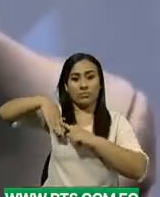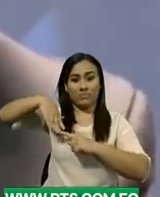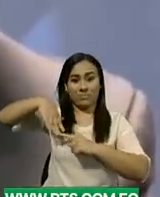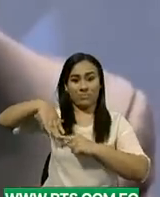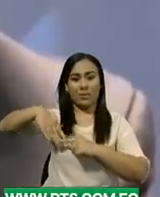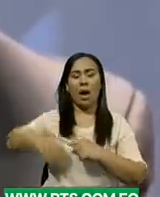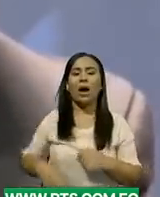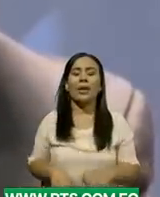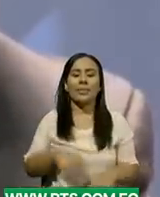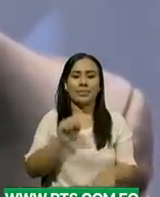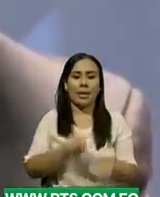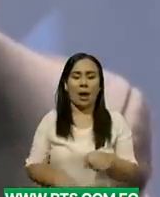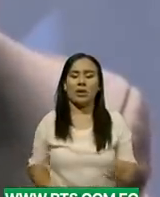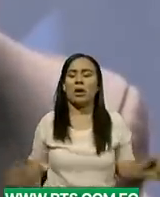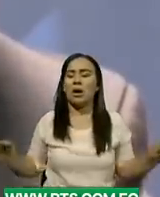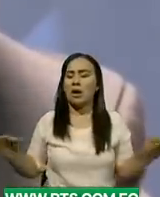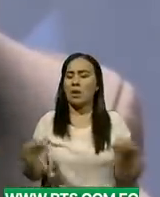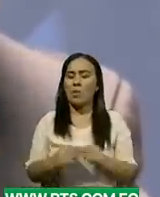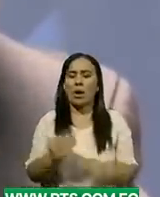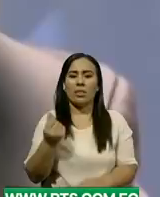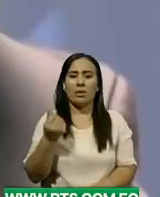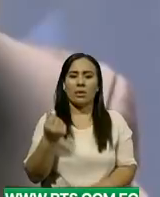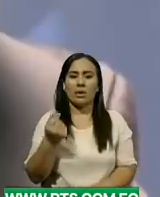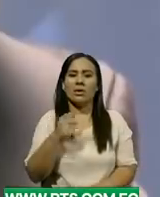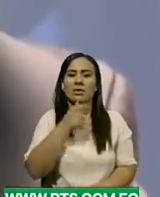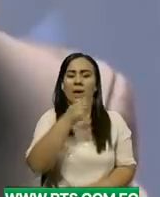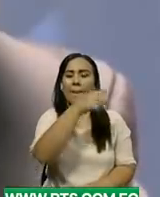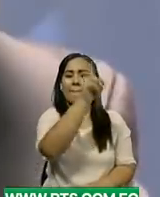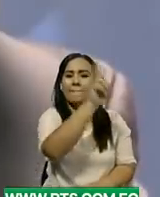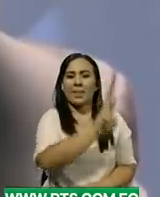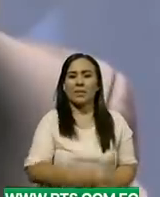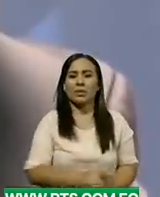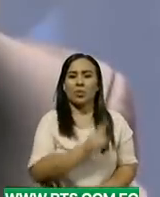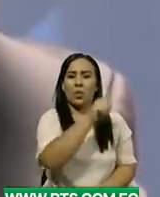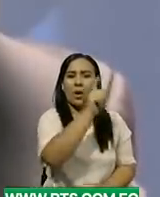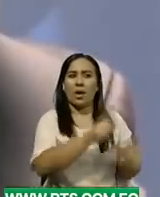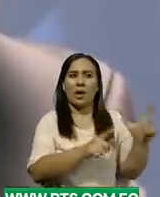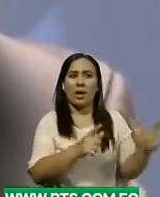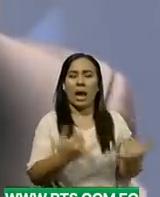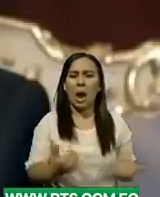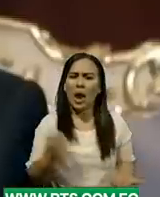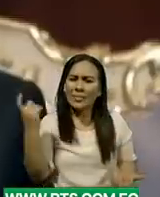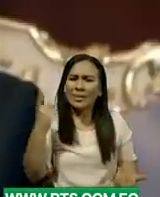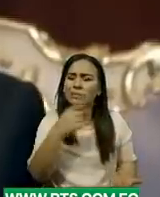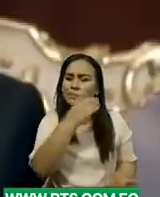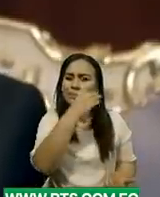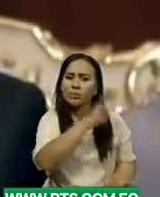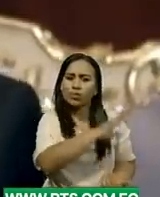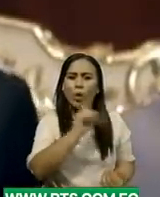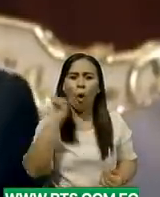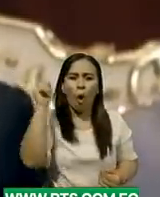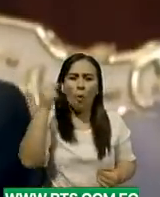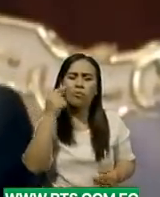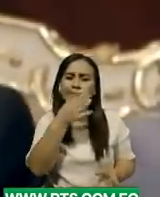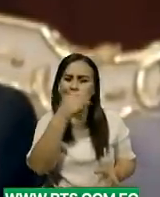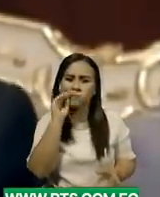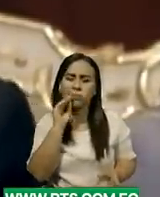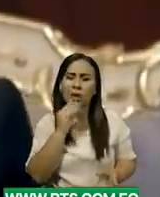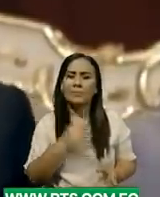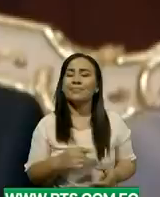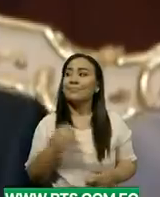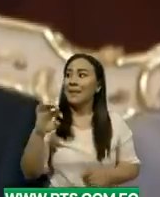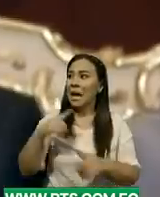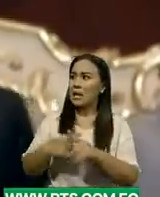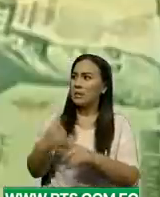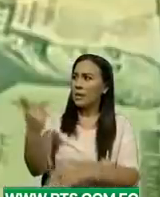siendo desestabilizados también con dinero que los venezolanos precisan tanto en este momento. De su parte, el expresidente Rafael